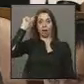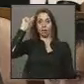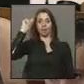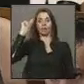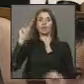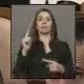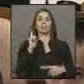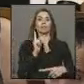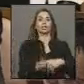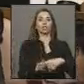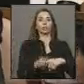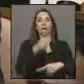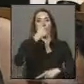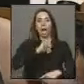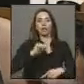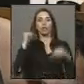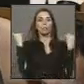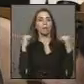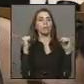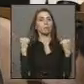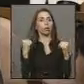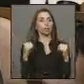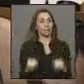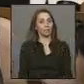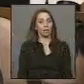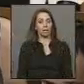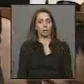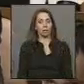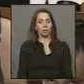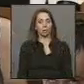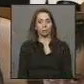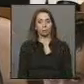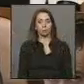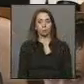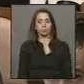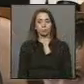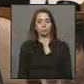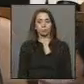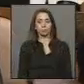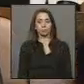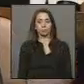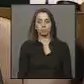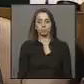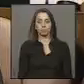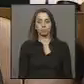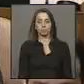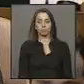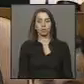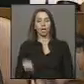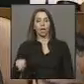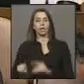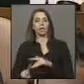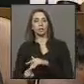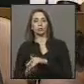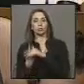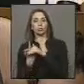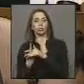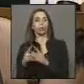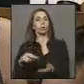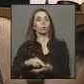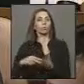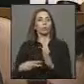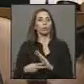las sociedades anónimas deportivas, bueno, se incubó el